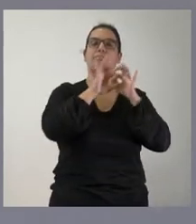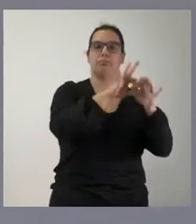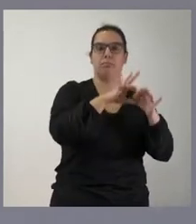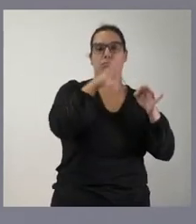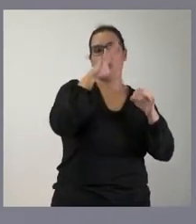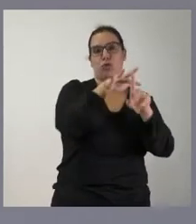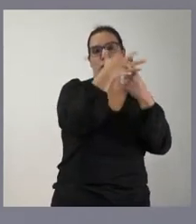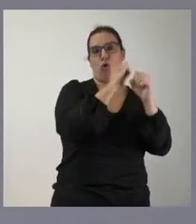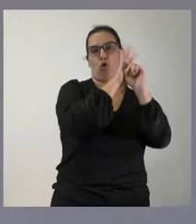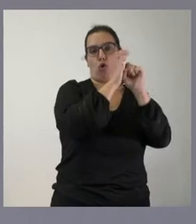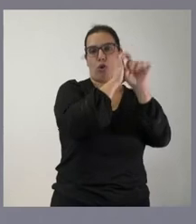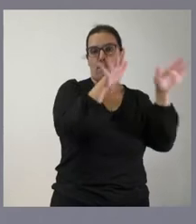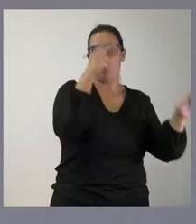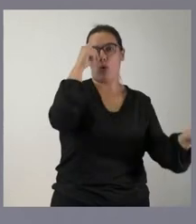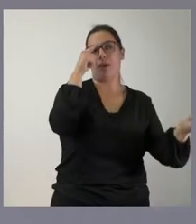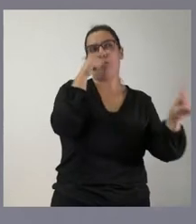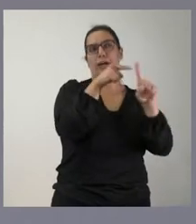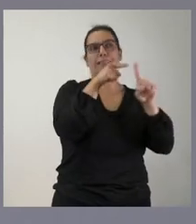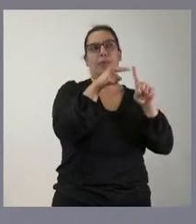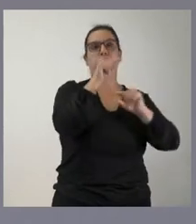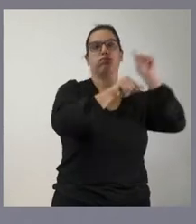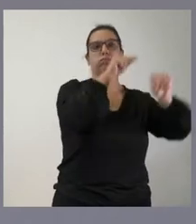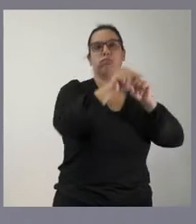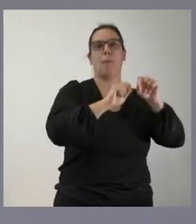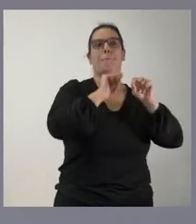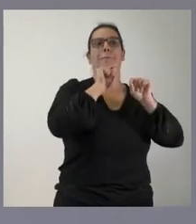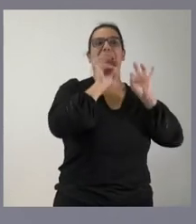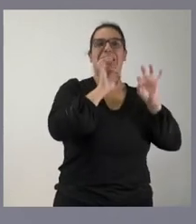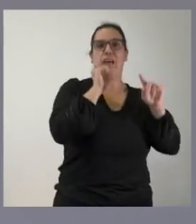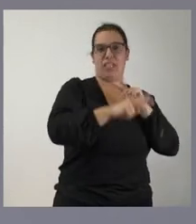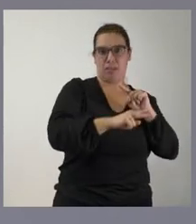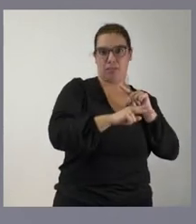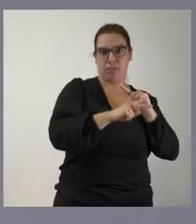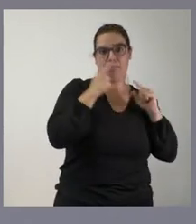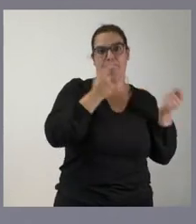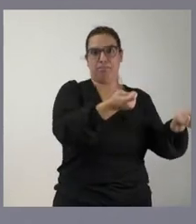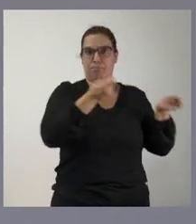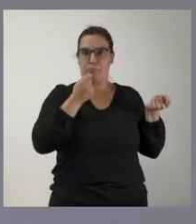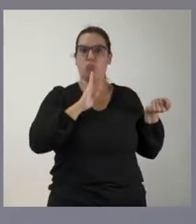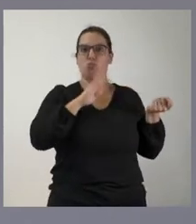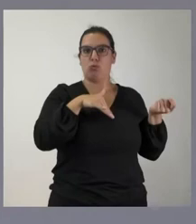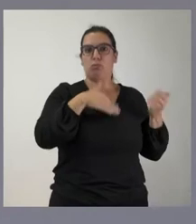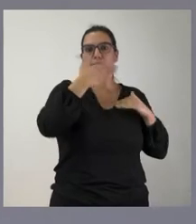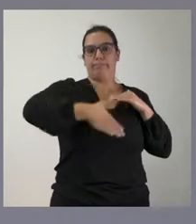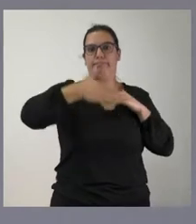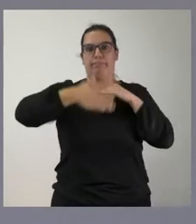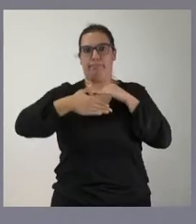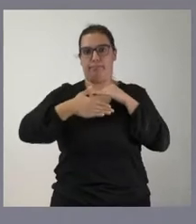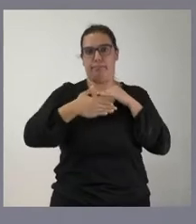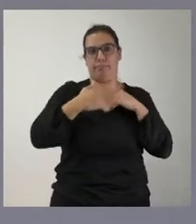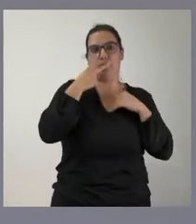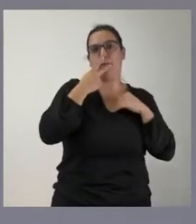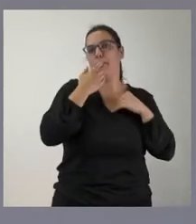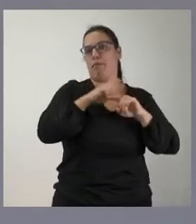y por tanto cuyo objetivo es evitar la transmisión de la pandemia y pareció oportuno lógicamente en ese momento pues establecer